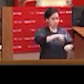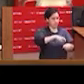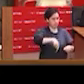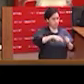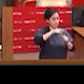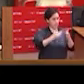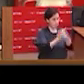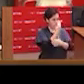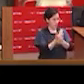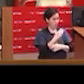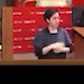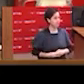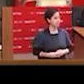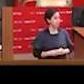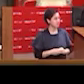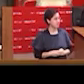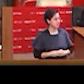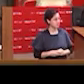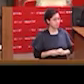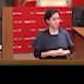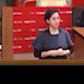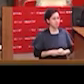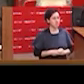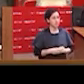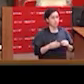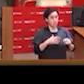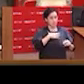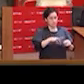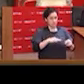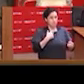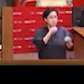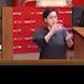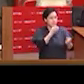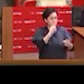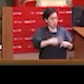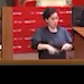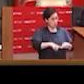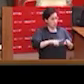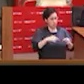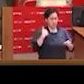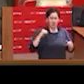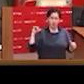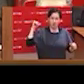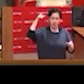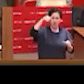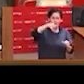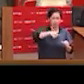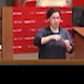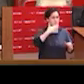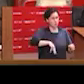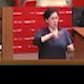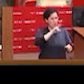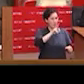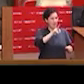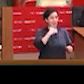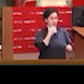en esta en esta jornada y poder contarles a todos ustedes pues las cosas que desde hace ya más de más de 20 años